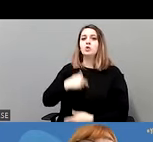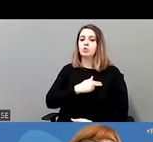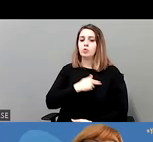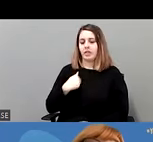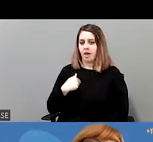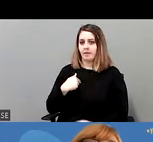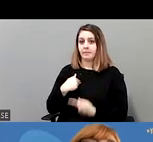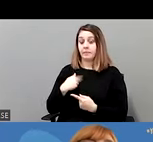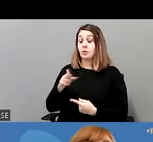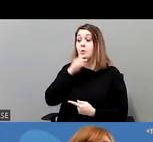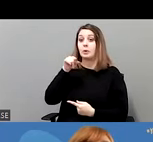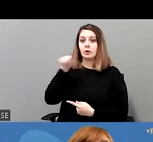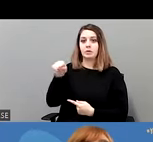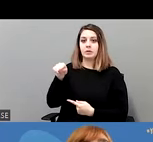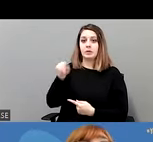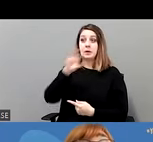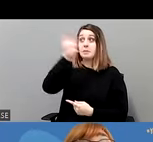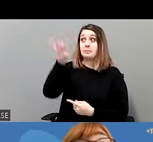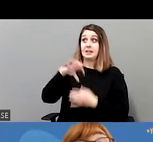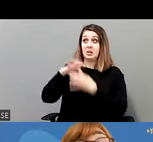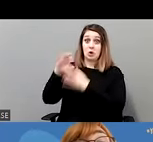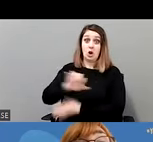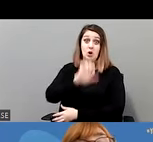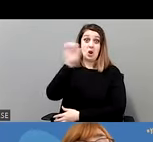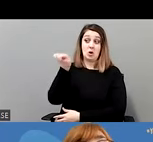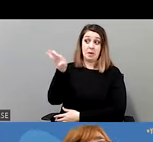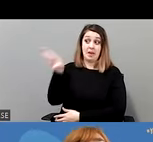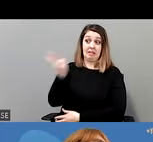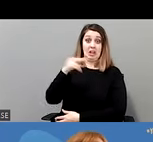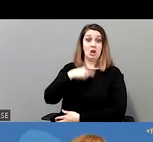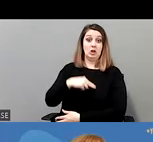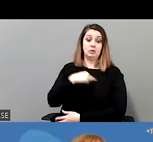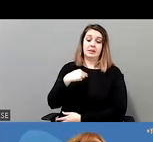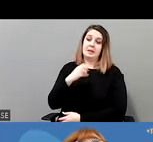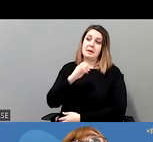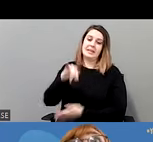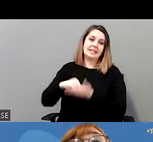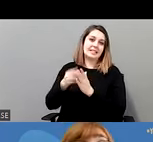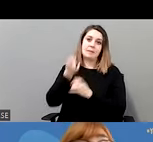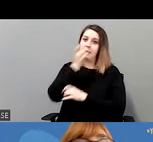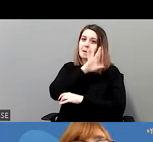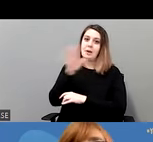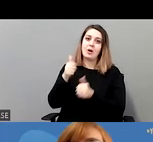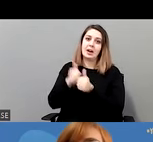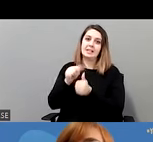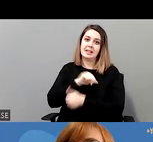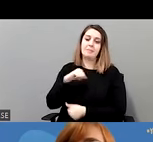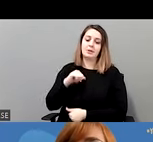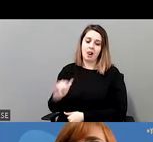Suecia, porque posiblemente dentro de los países de la Unión Europea sea el que mejor sistema de asistencia personal